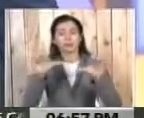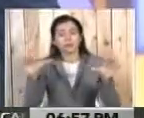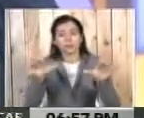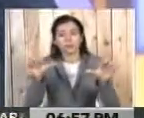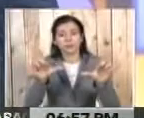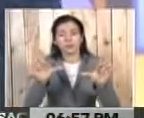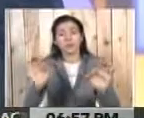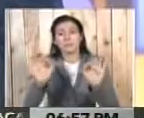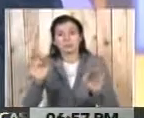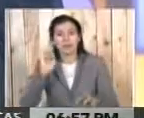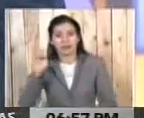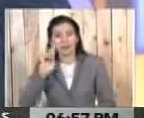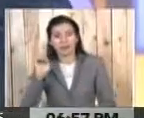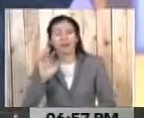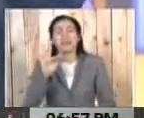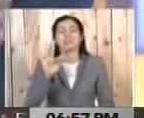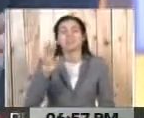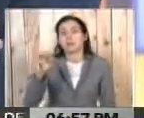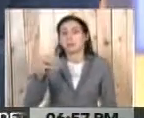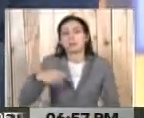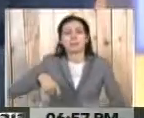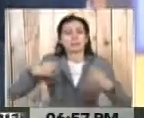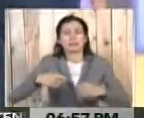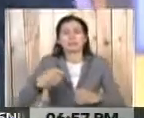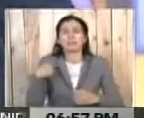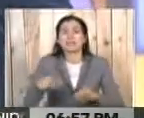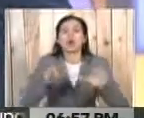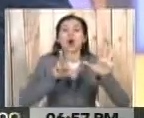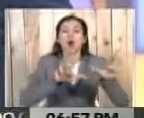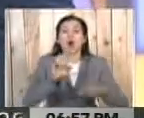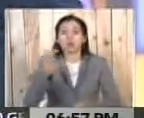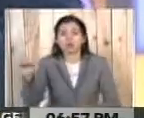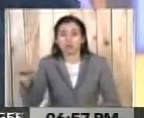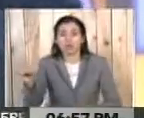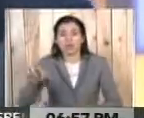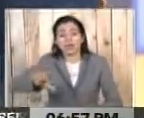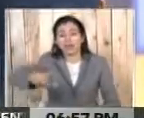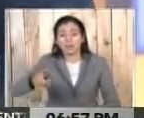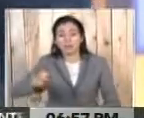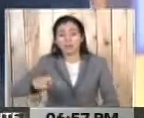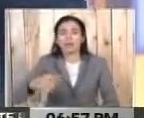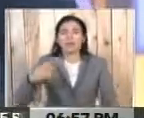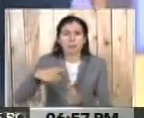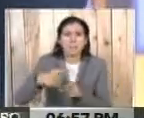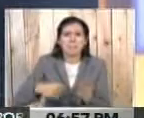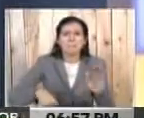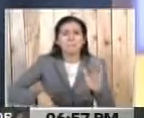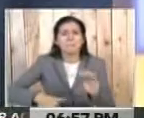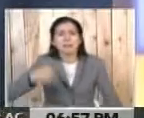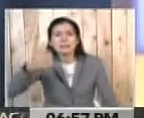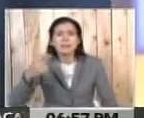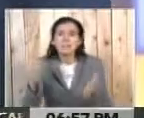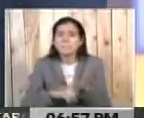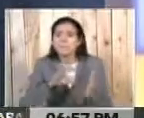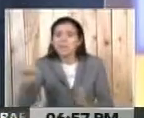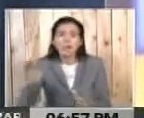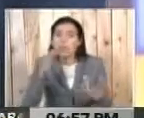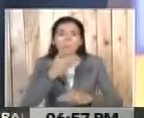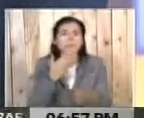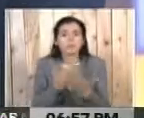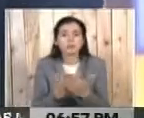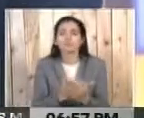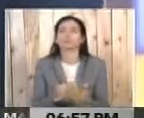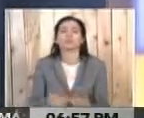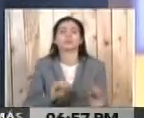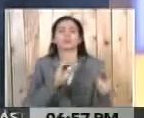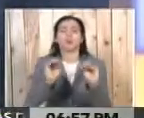la radio, específicamente FM. Tenemos unas 800 emisoras autorizadas y tenemos más de 1000 que no tienen ningún tipo de permiso. La gente monta una